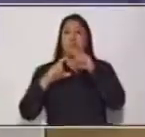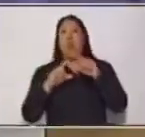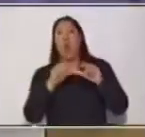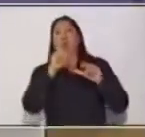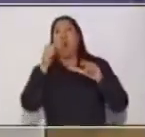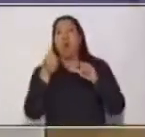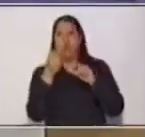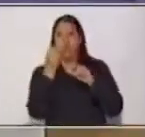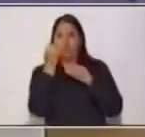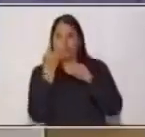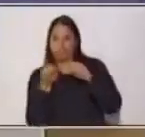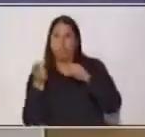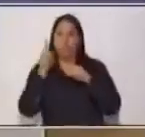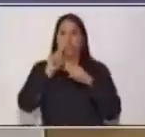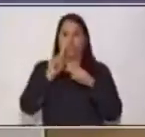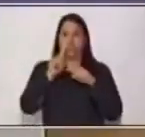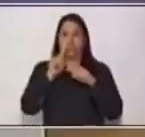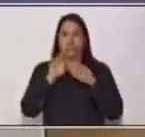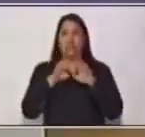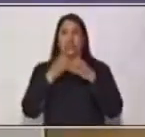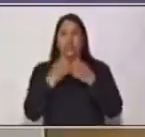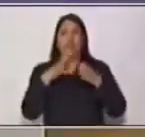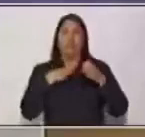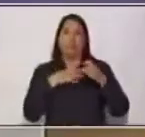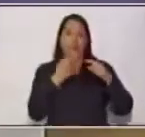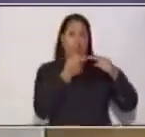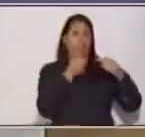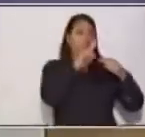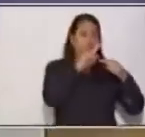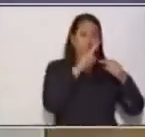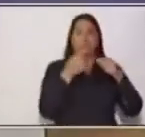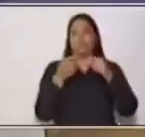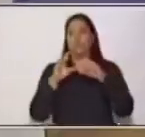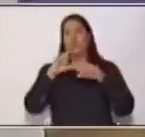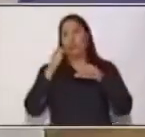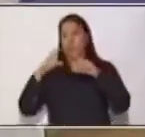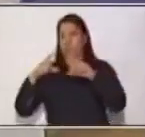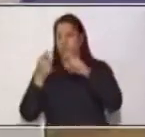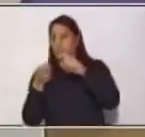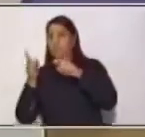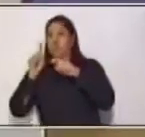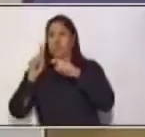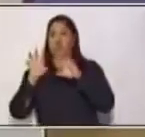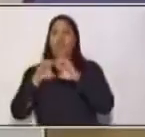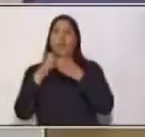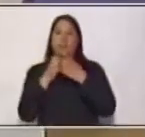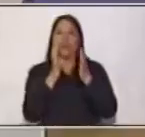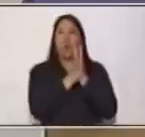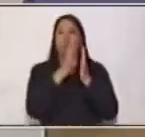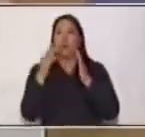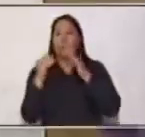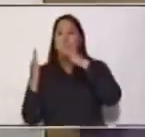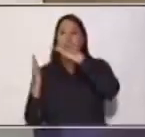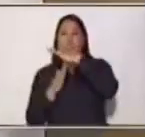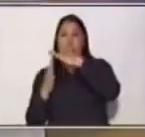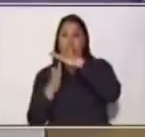de una potencia, entonces vamos a copiar la base y a multiplicar sus